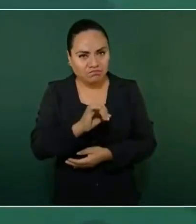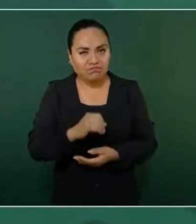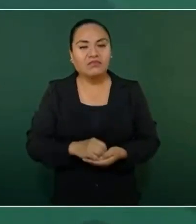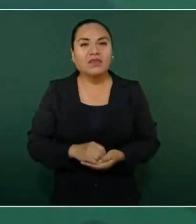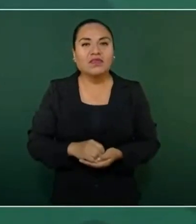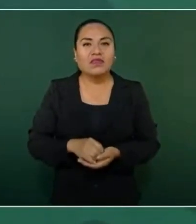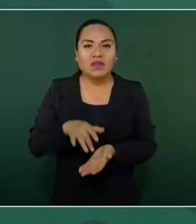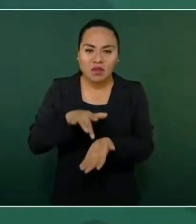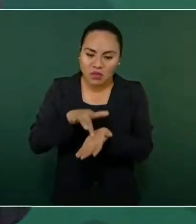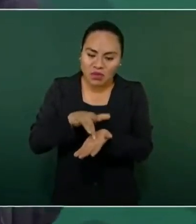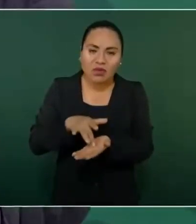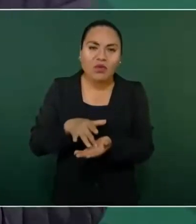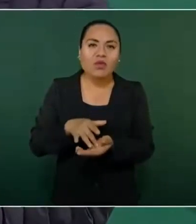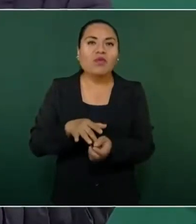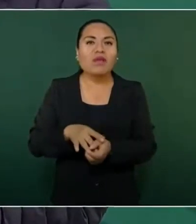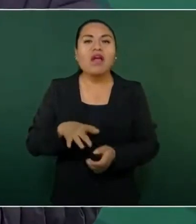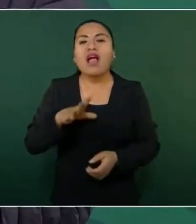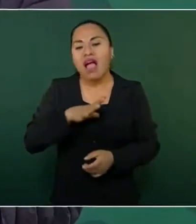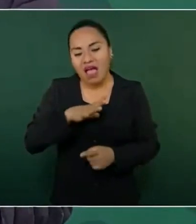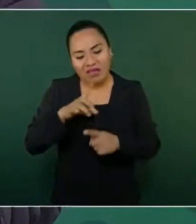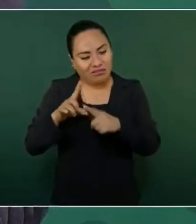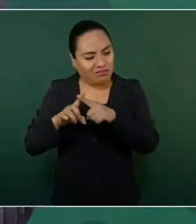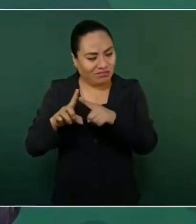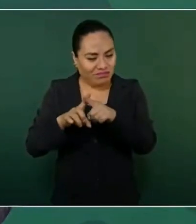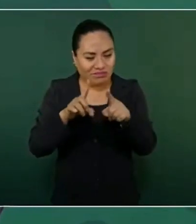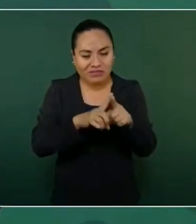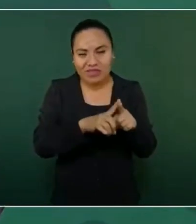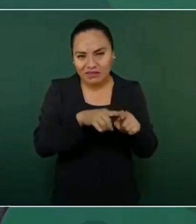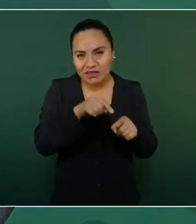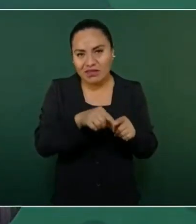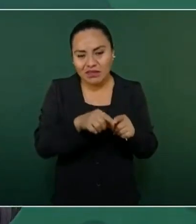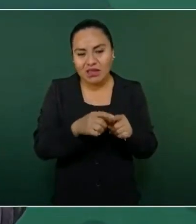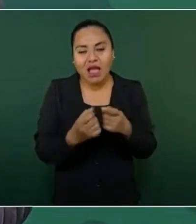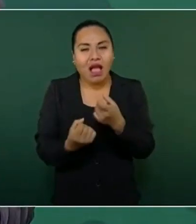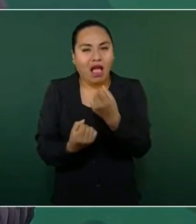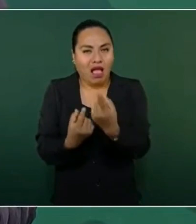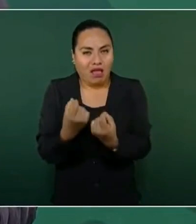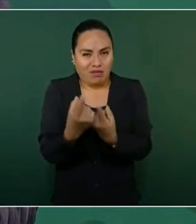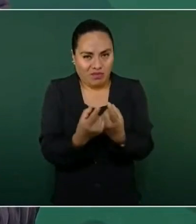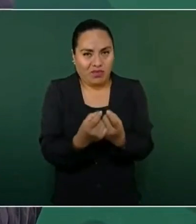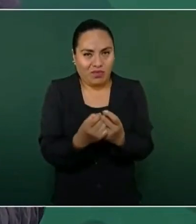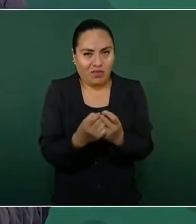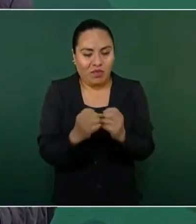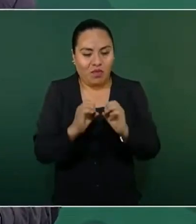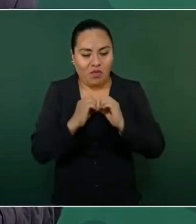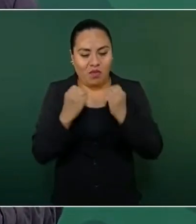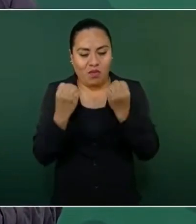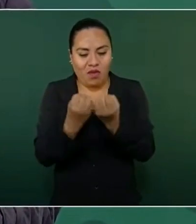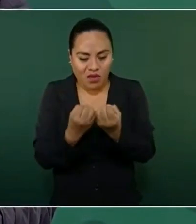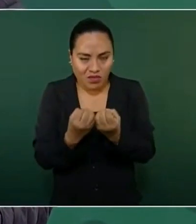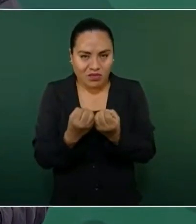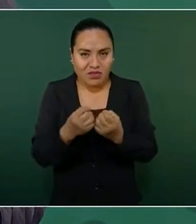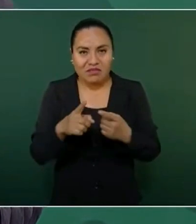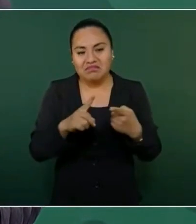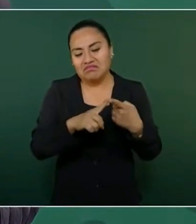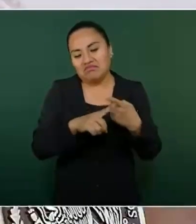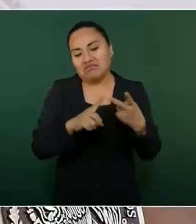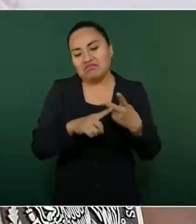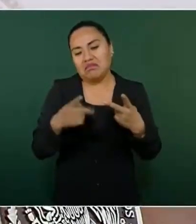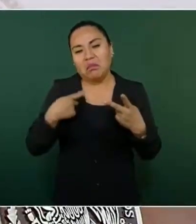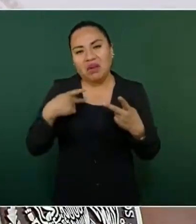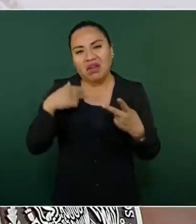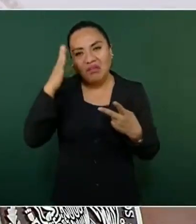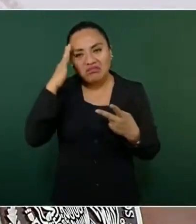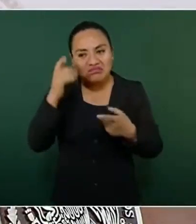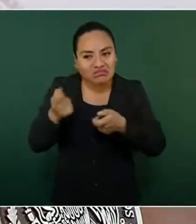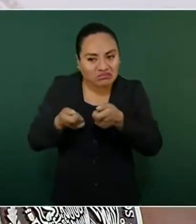hay algunas organizaciones, no todas, algunos dirigentes, no todos, que